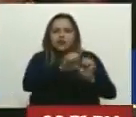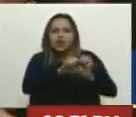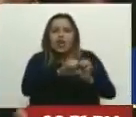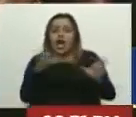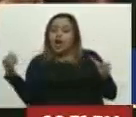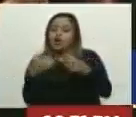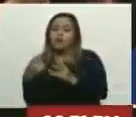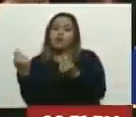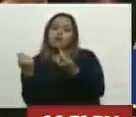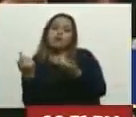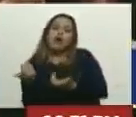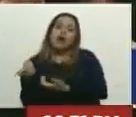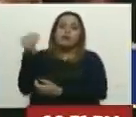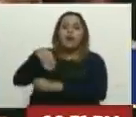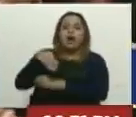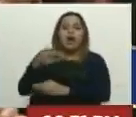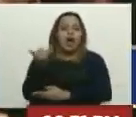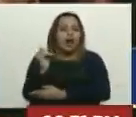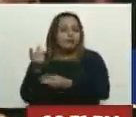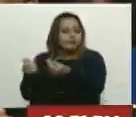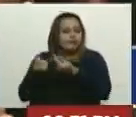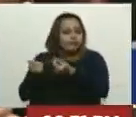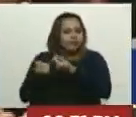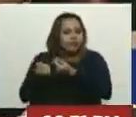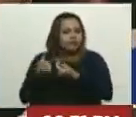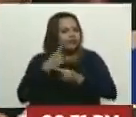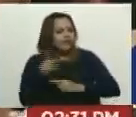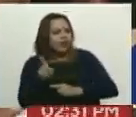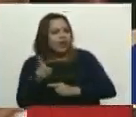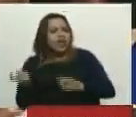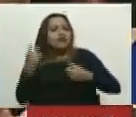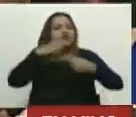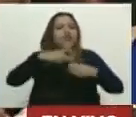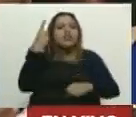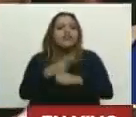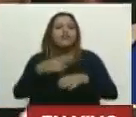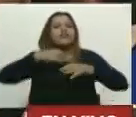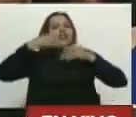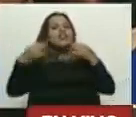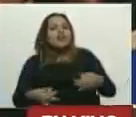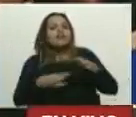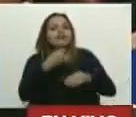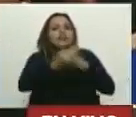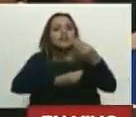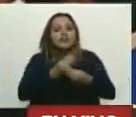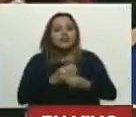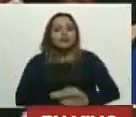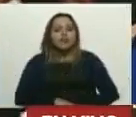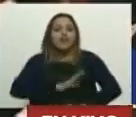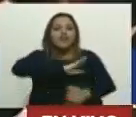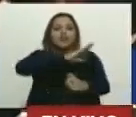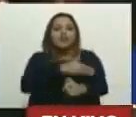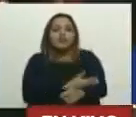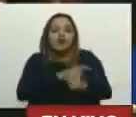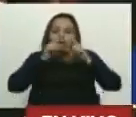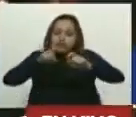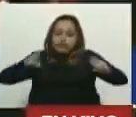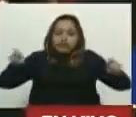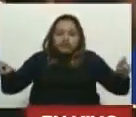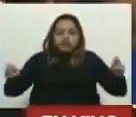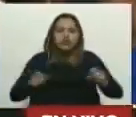mayor poder adquisitivo, porque para poder hablar de inclusión debemos llevarlo a la realidad. Fortalezcamos la formación